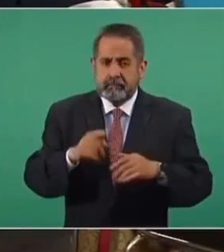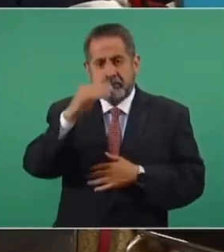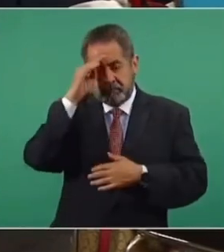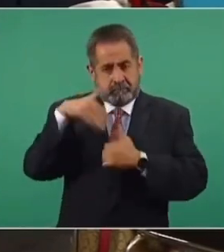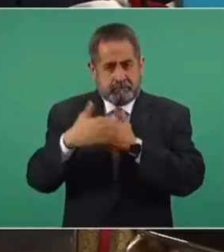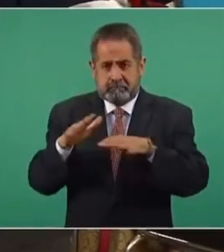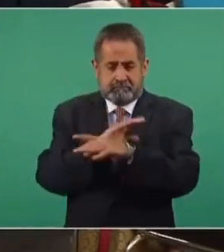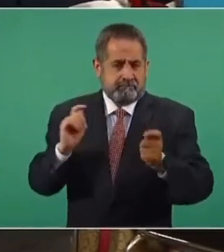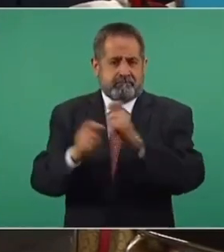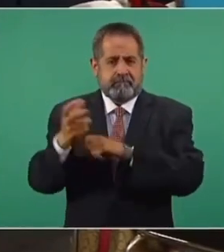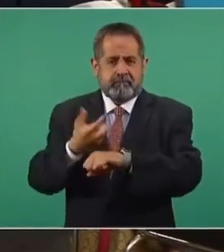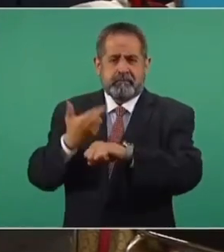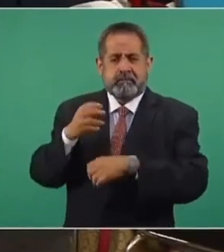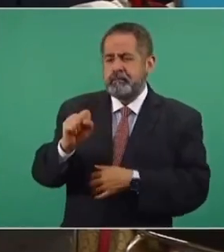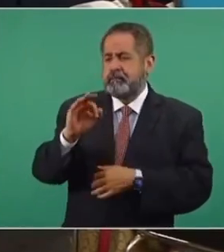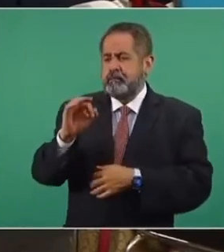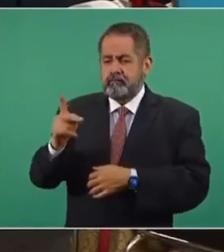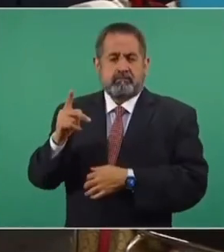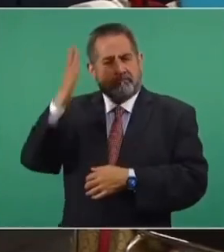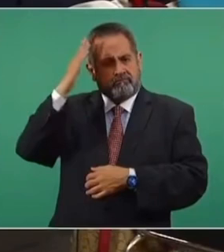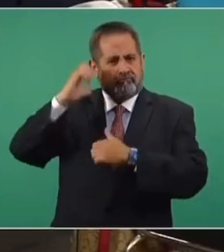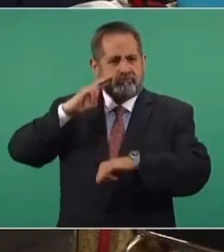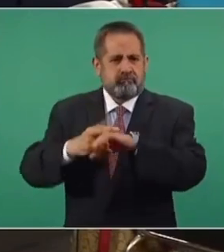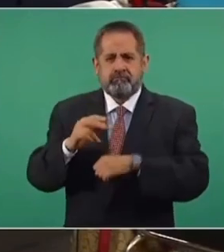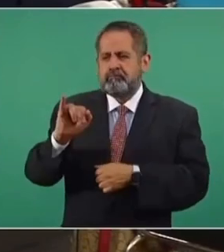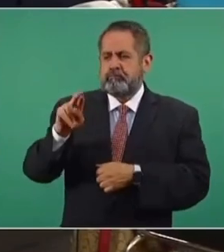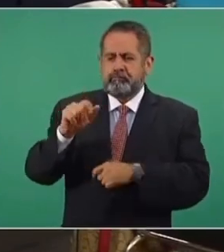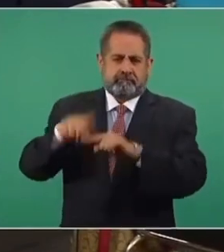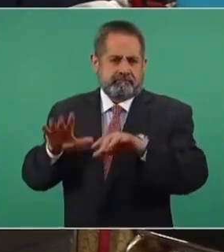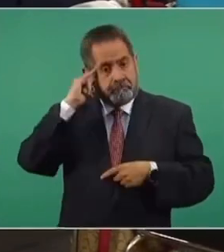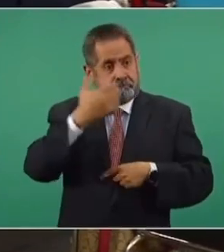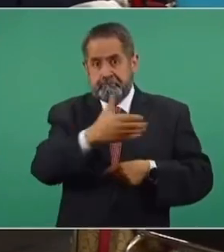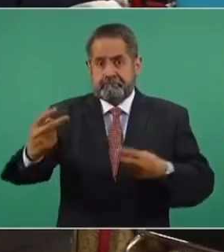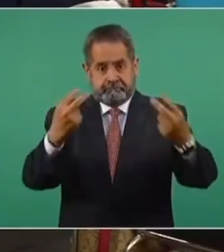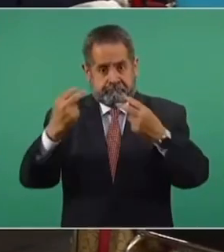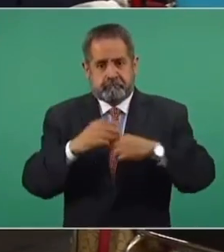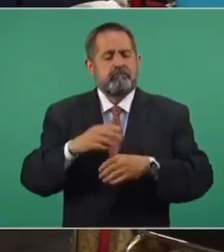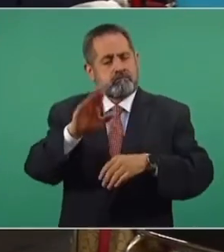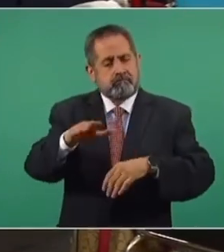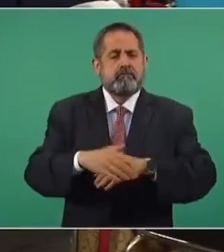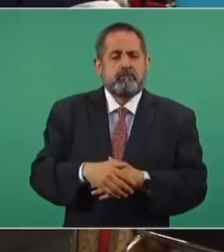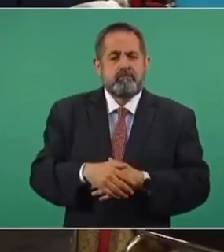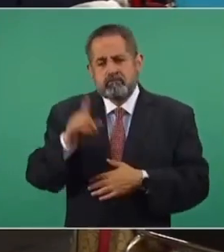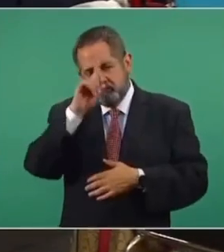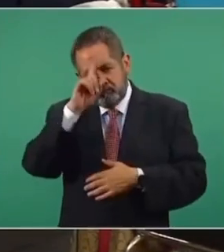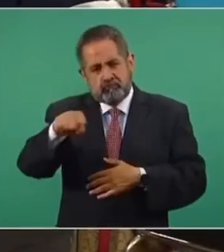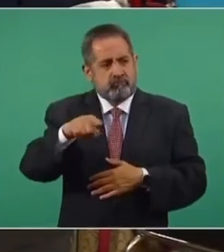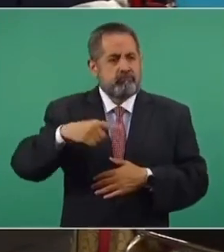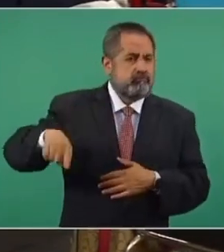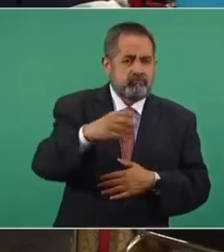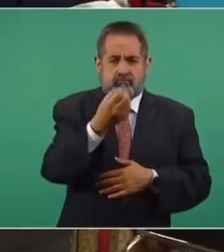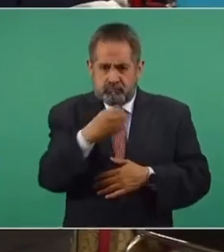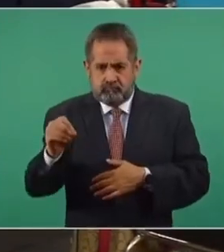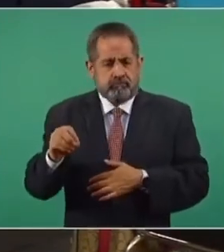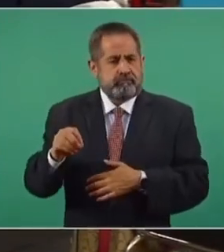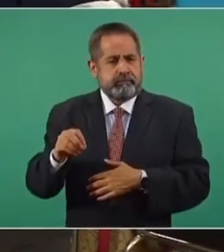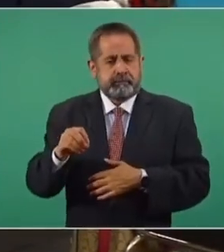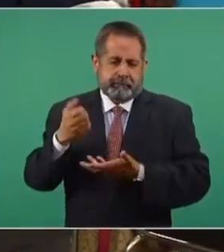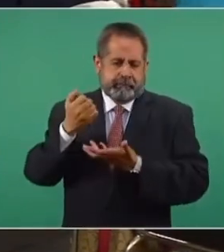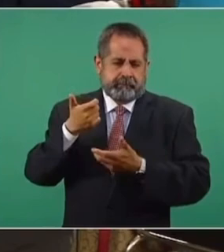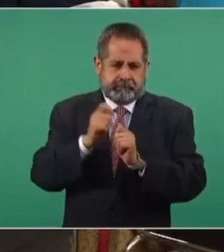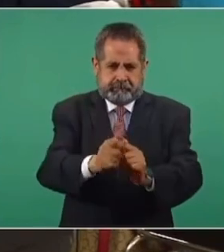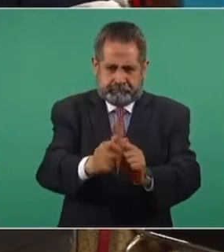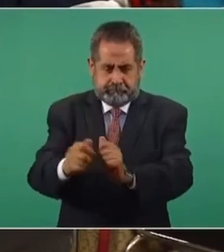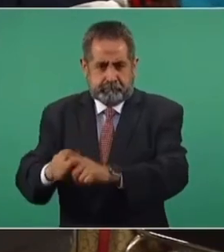pensando en un cambio en la Secretaría de la Función Pública y lo otro, que le enviara un mensaje a a los campesinos, los sembradores, más que nada de orientación, si están ellos obligados con los recursos que reciben de manera